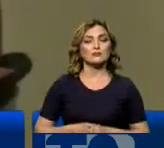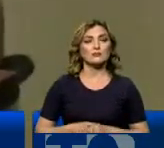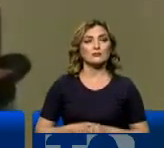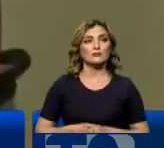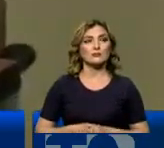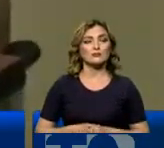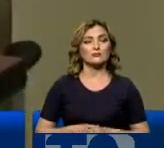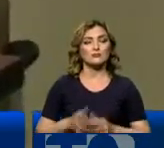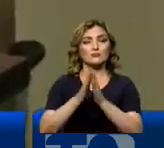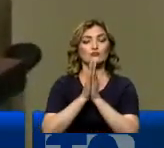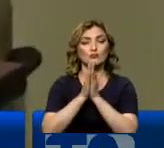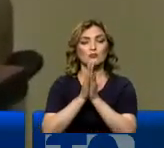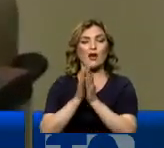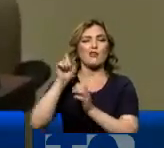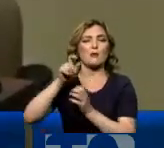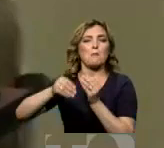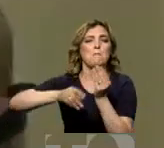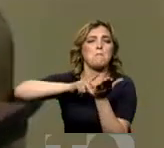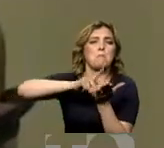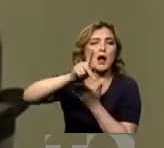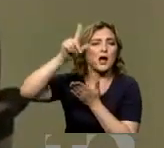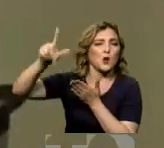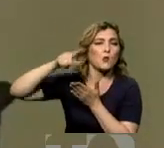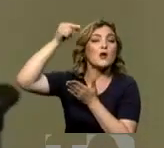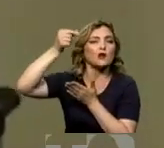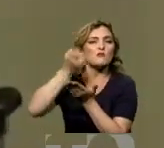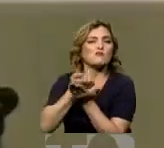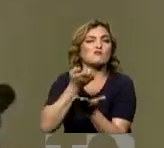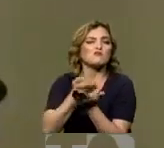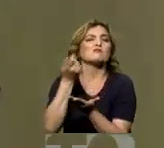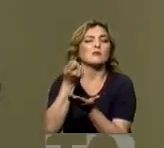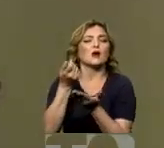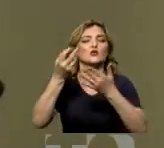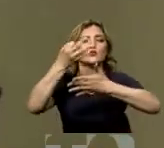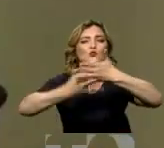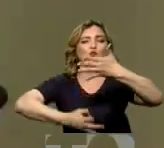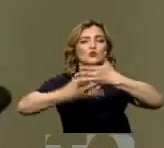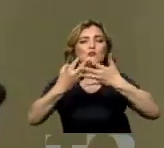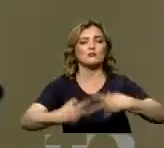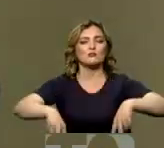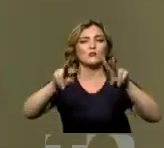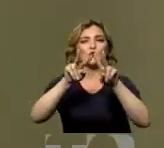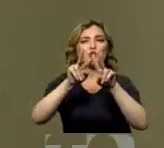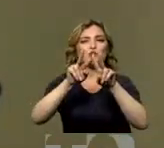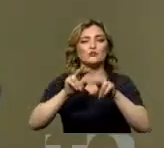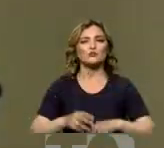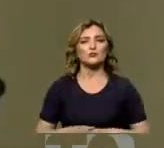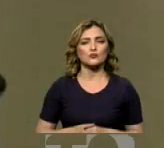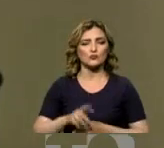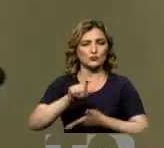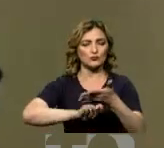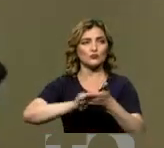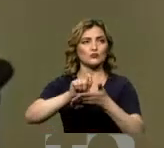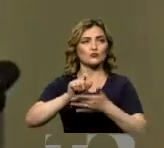se ha solicitado una reparación integral para el Estado y que consiste en la sumatoria total del otorgamiento de